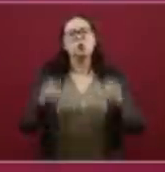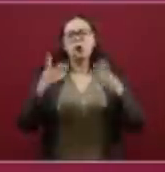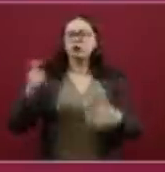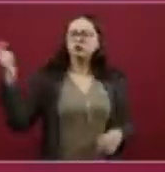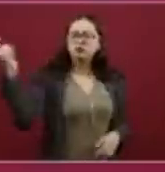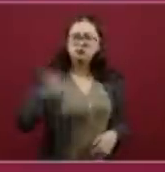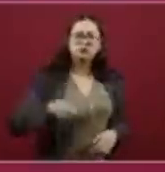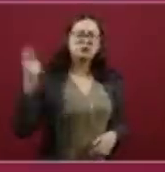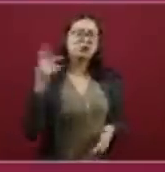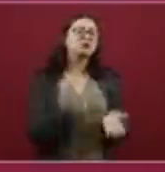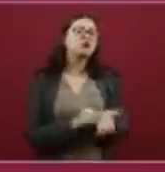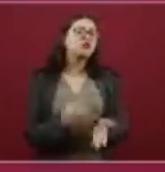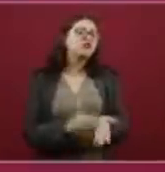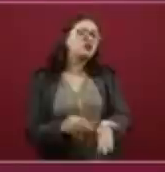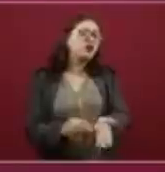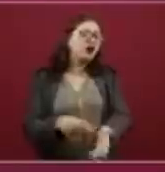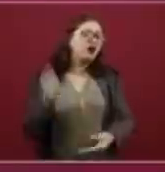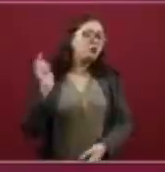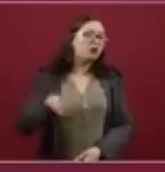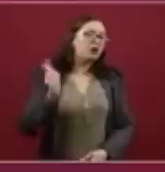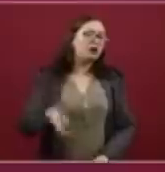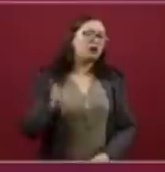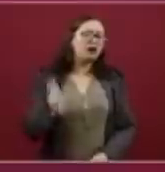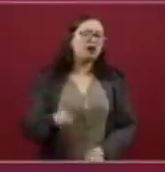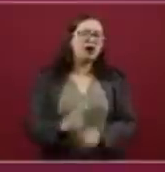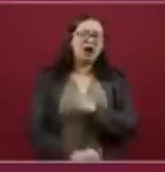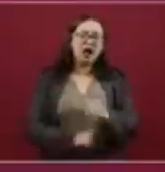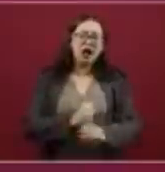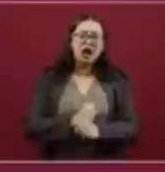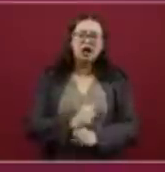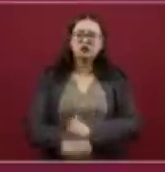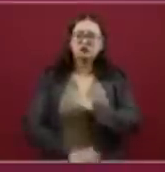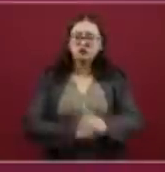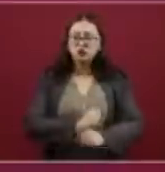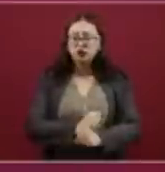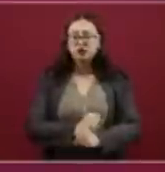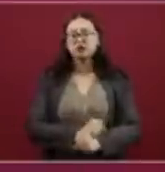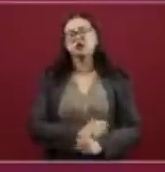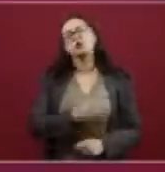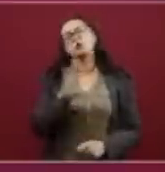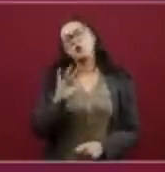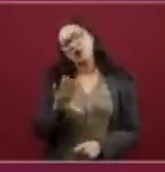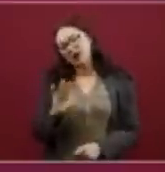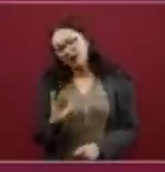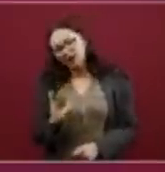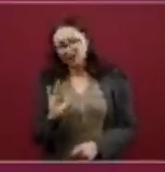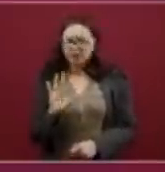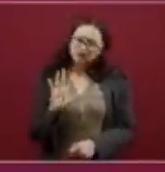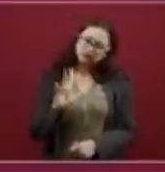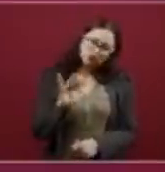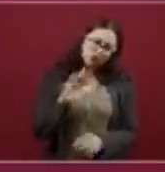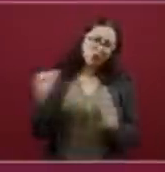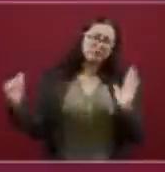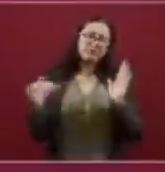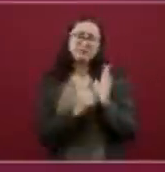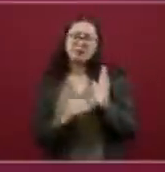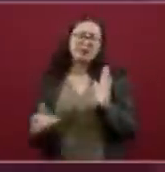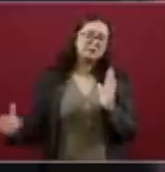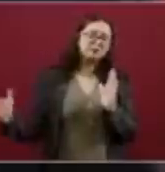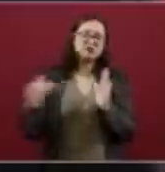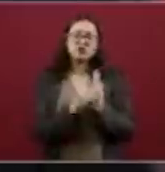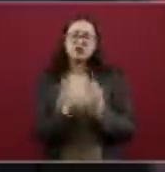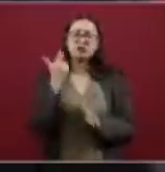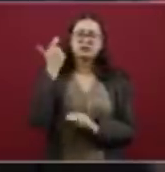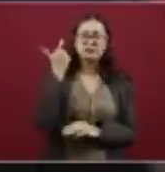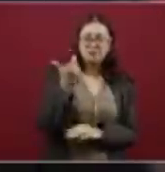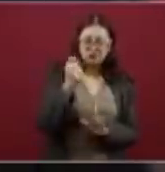Todavía se sigue pagando año con año, 40, 50 mil millones de pesos